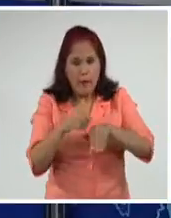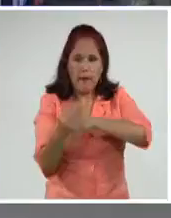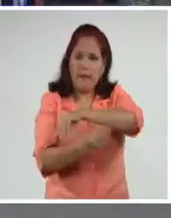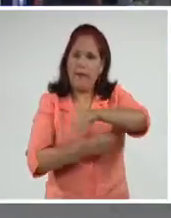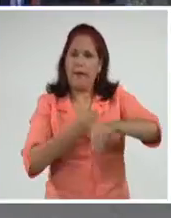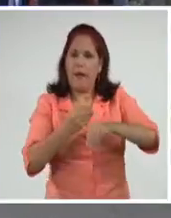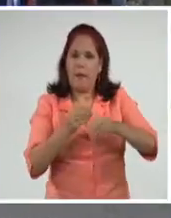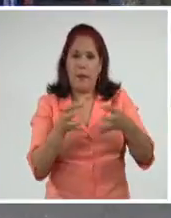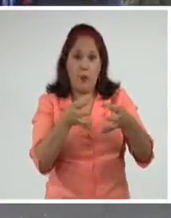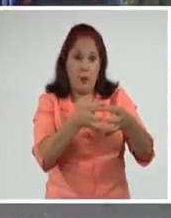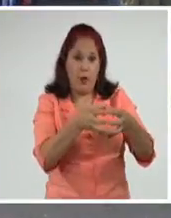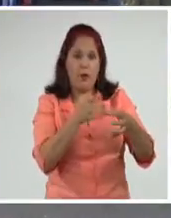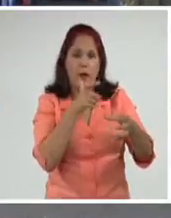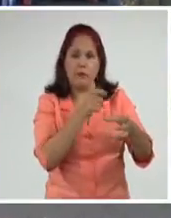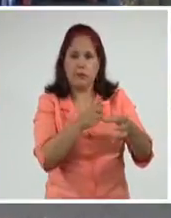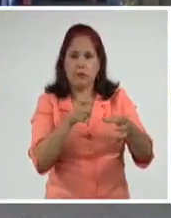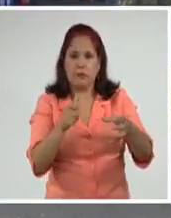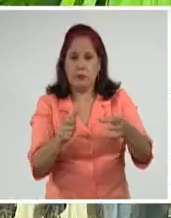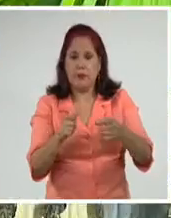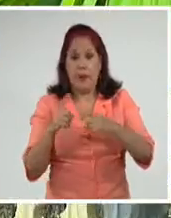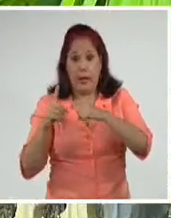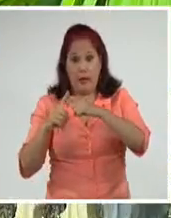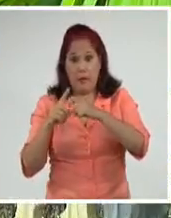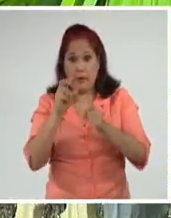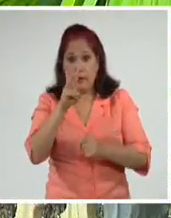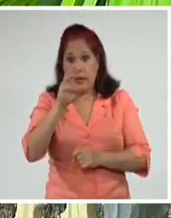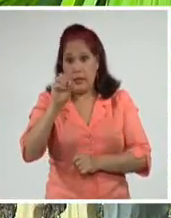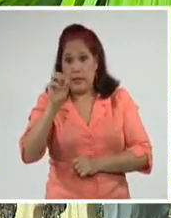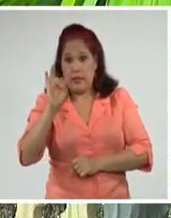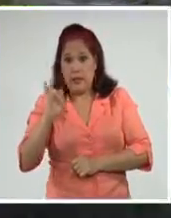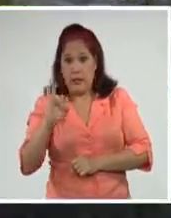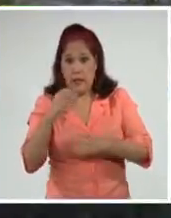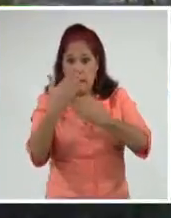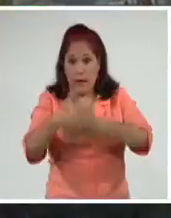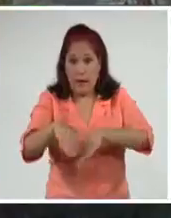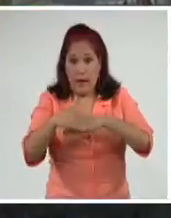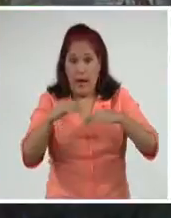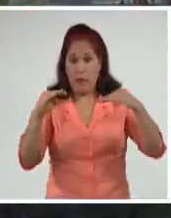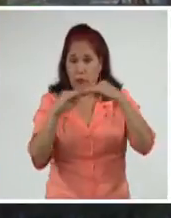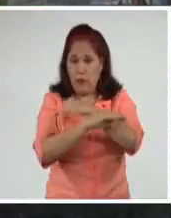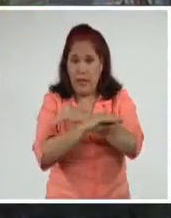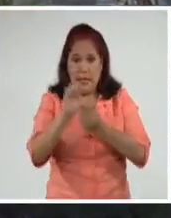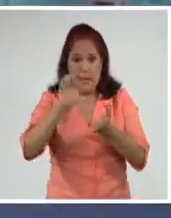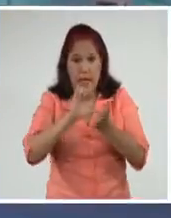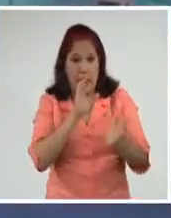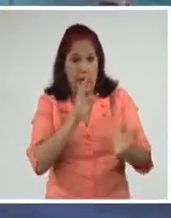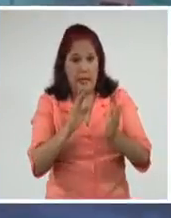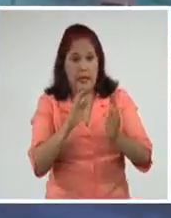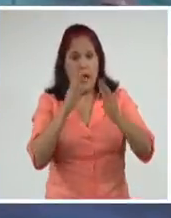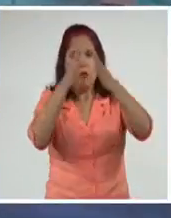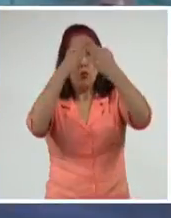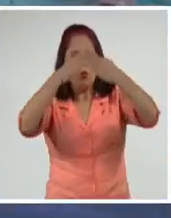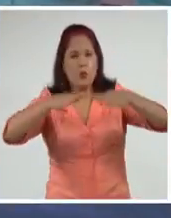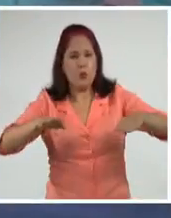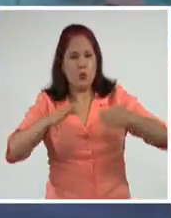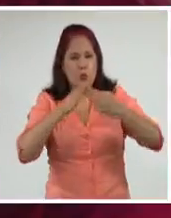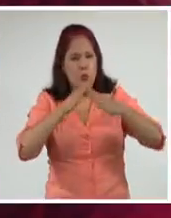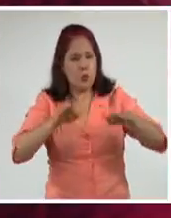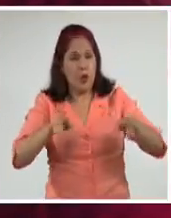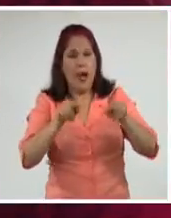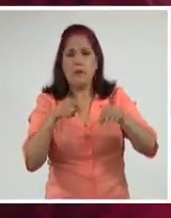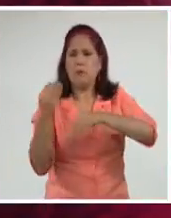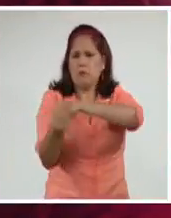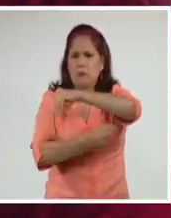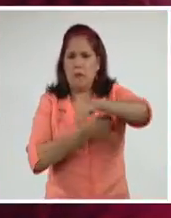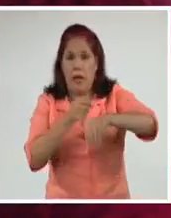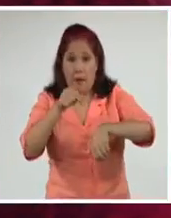clínicos. Ubicado en el kilómetro 307 de la carretera central, encontramos el ranchón de Daisy, sitio convertido en